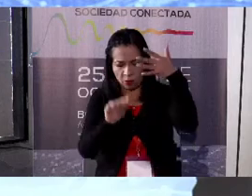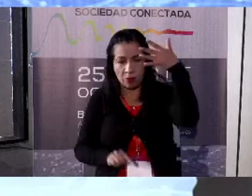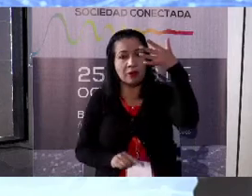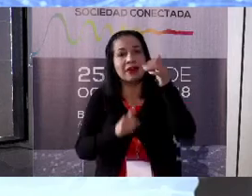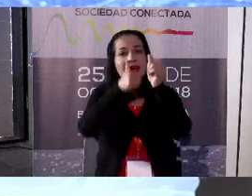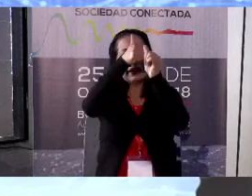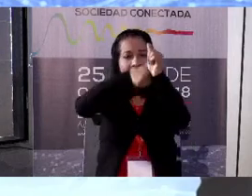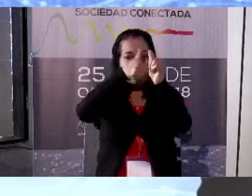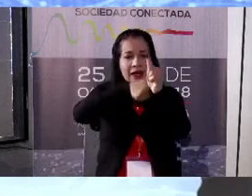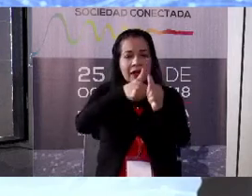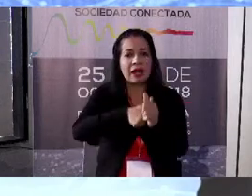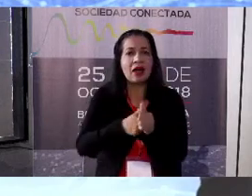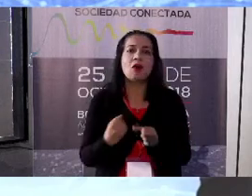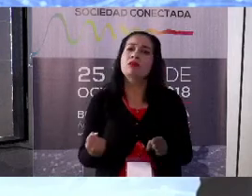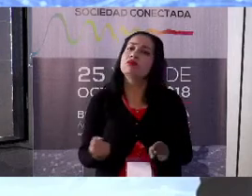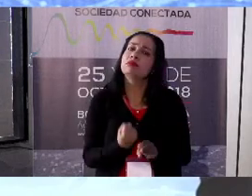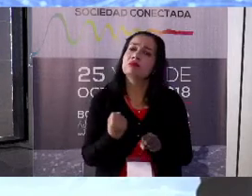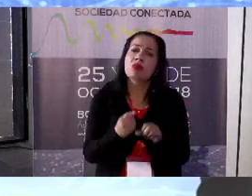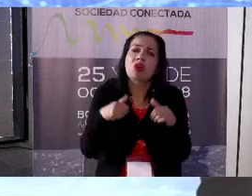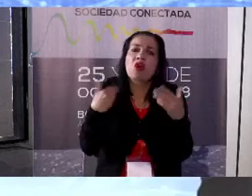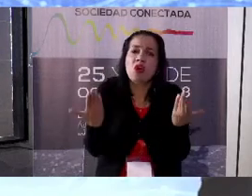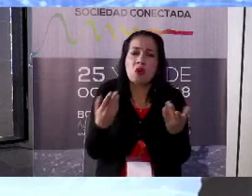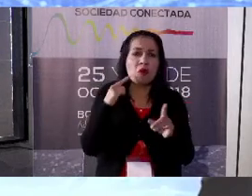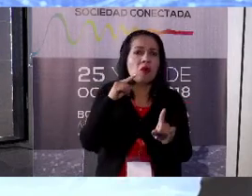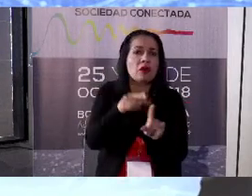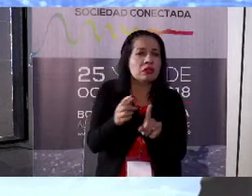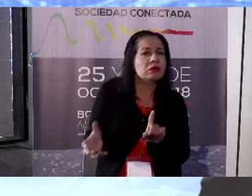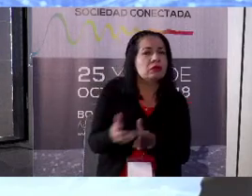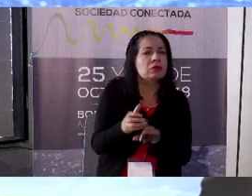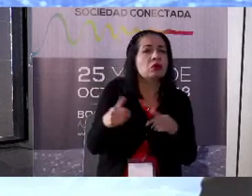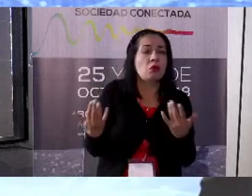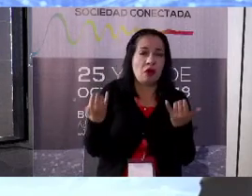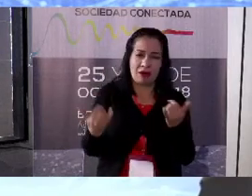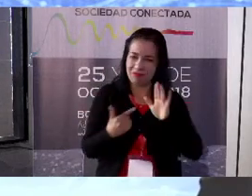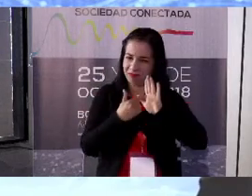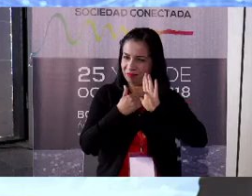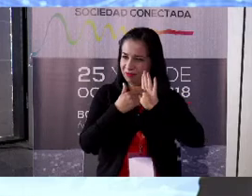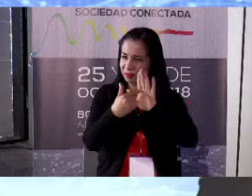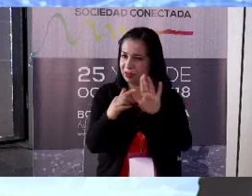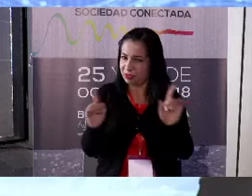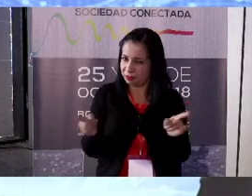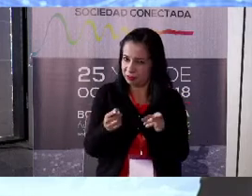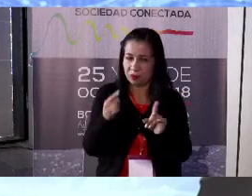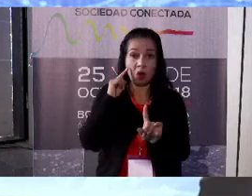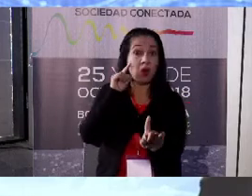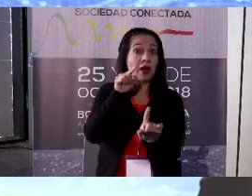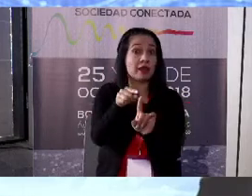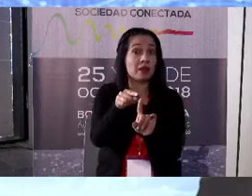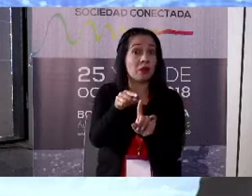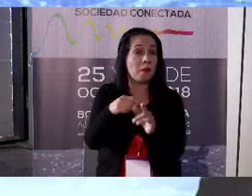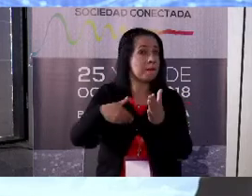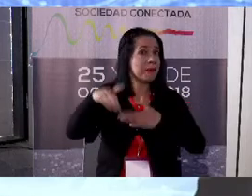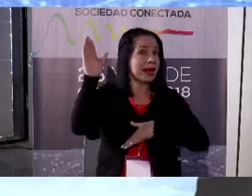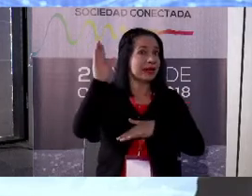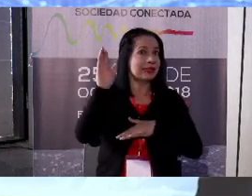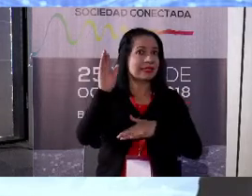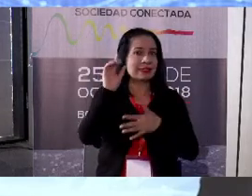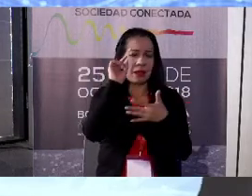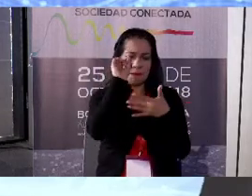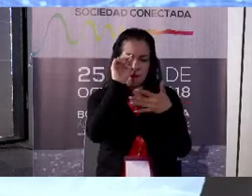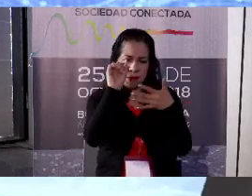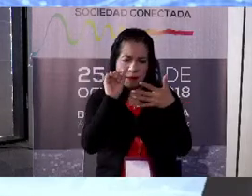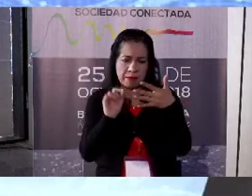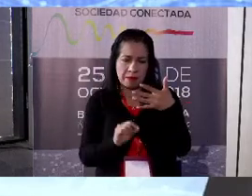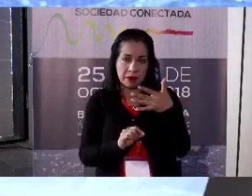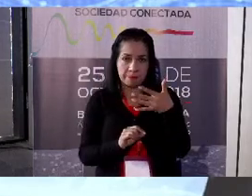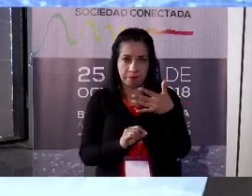embargo los les voy a enseñar Cuáles son los objetivos en los cuales la uit trabaja más específicamente son